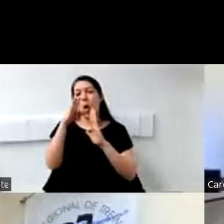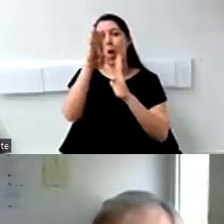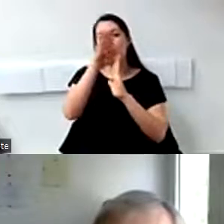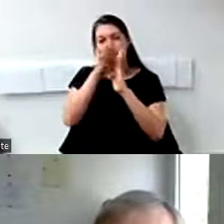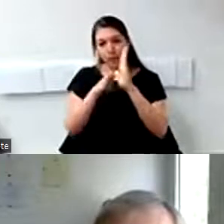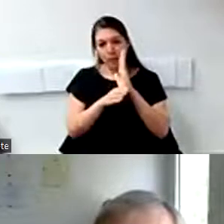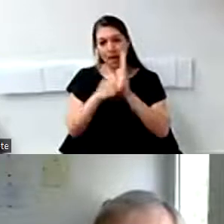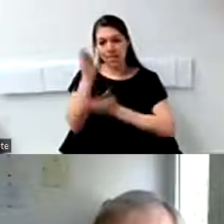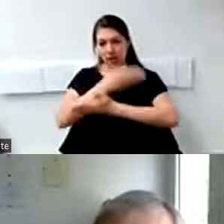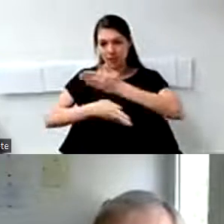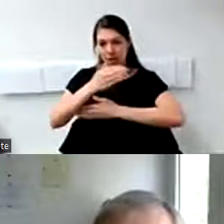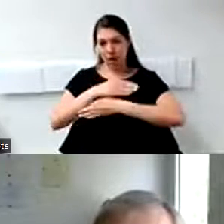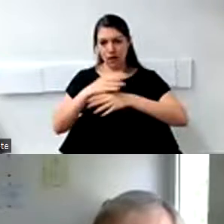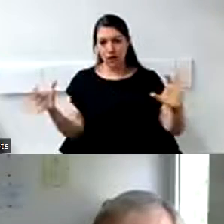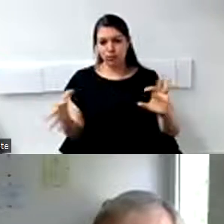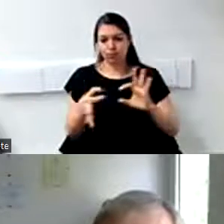discapacidad,